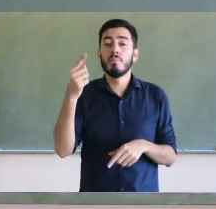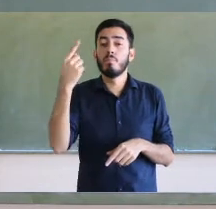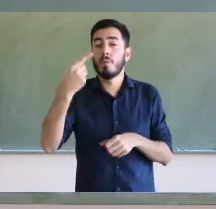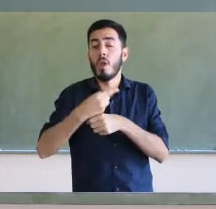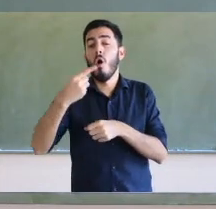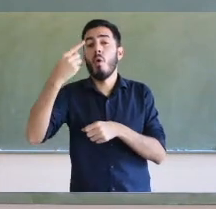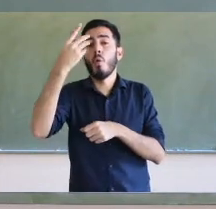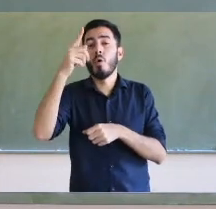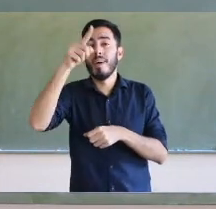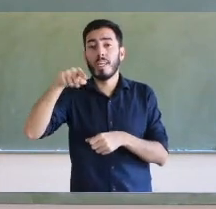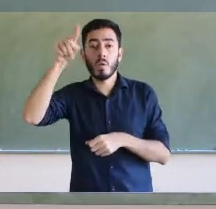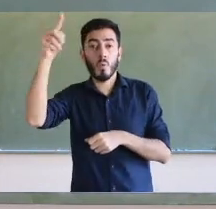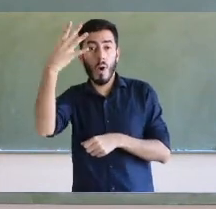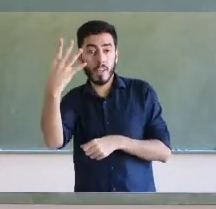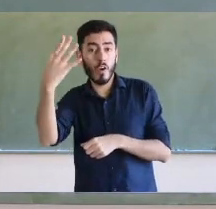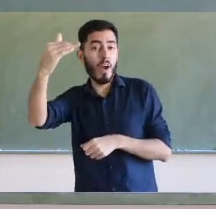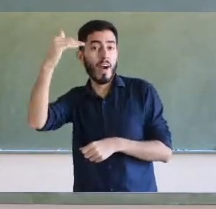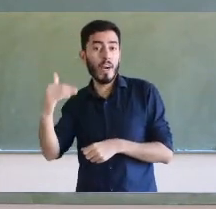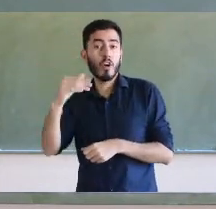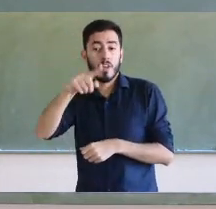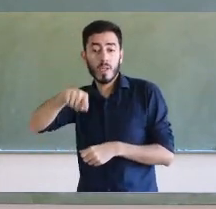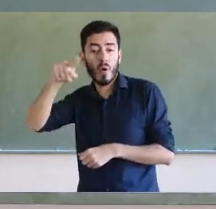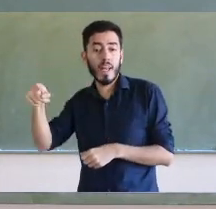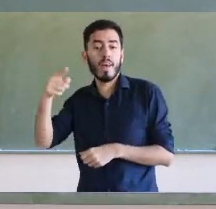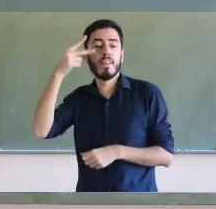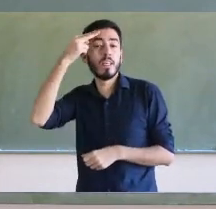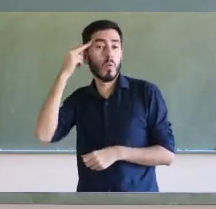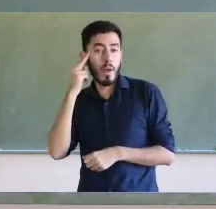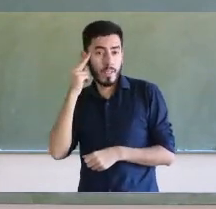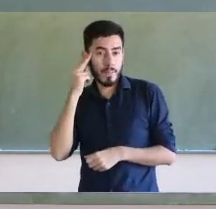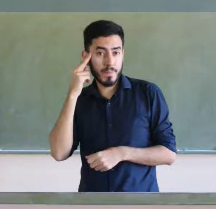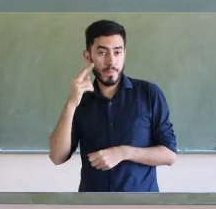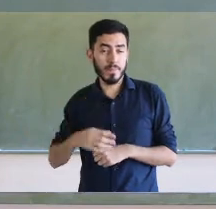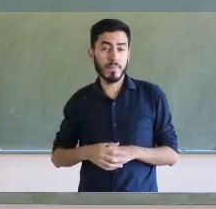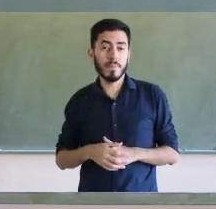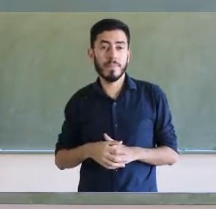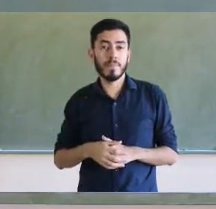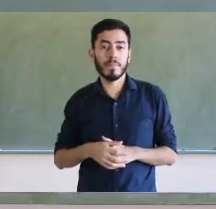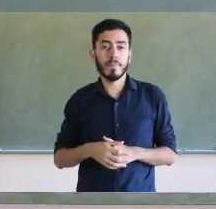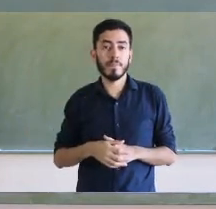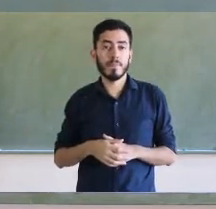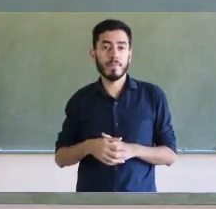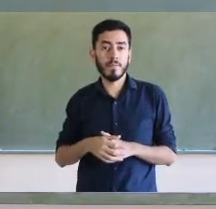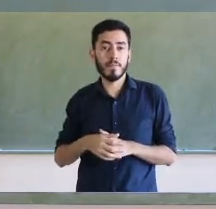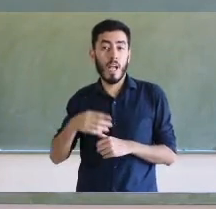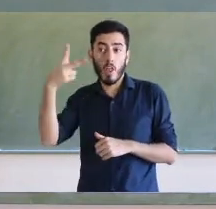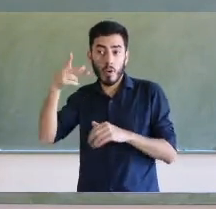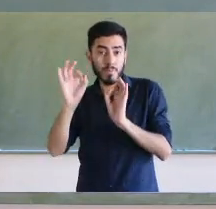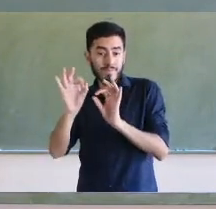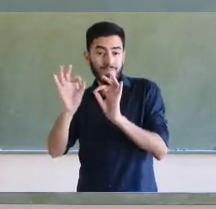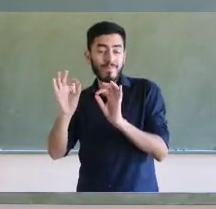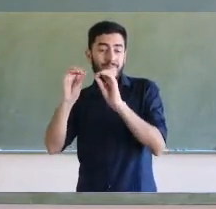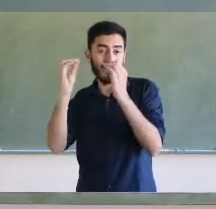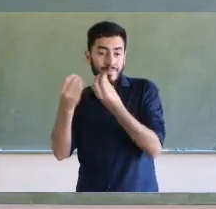raíz cuadrada de 4 y por otra parte raíz cuadrada de 9. ¿Sí? Una vez que tenemos las dos raíces